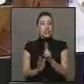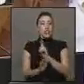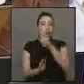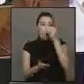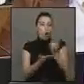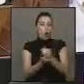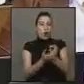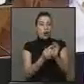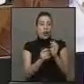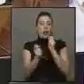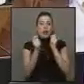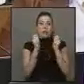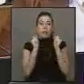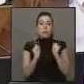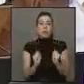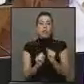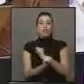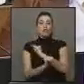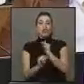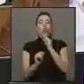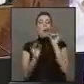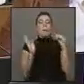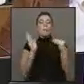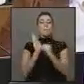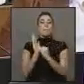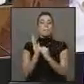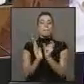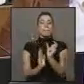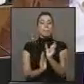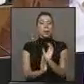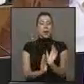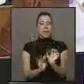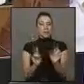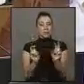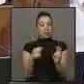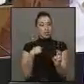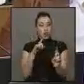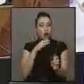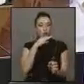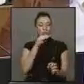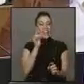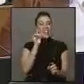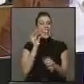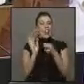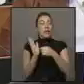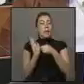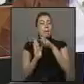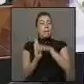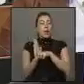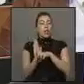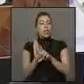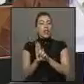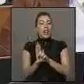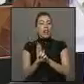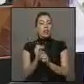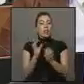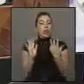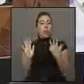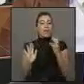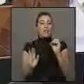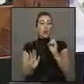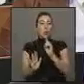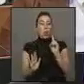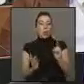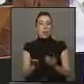lucro corre el riesgo de quedarse en una mera consigna. Cierro comillas. Esto no lo digo yo, sino el proyecto de ley Boletín